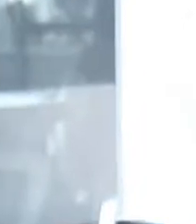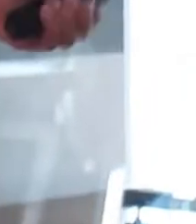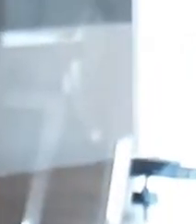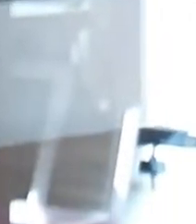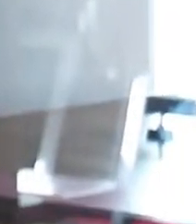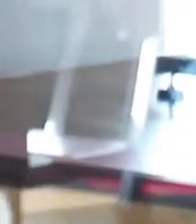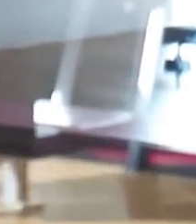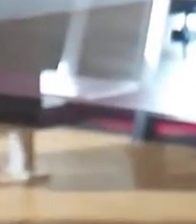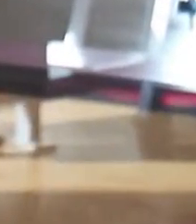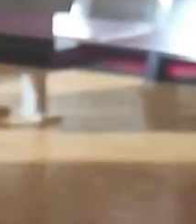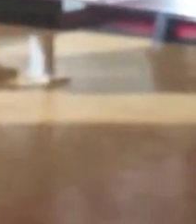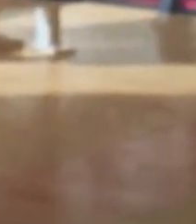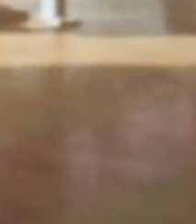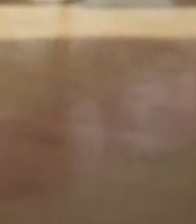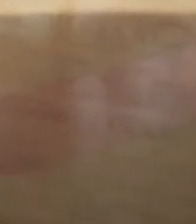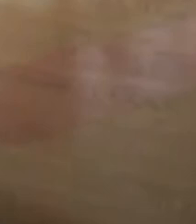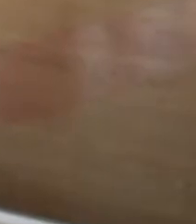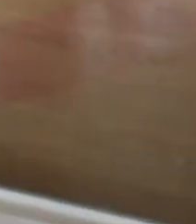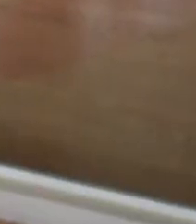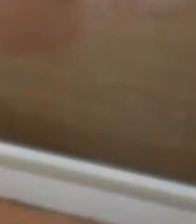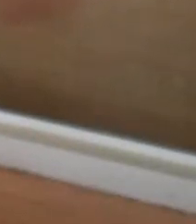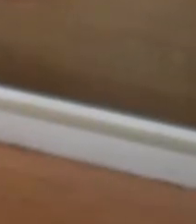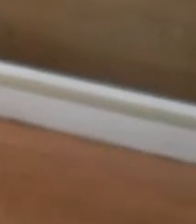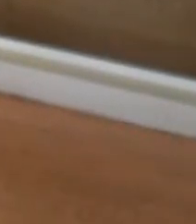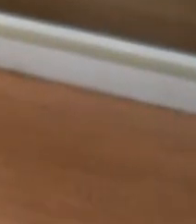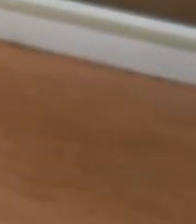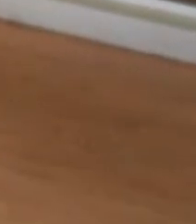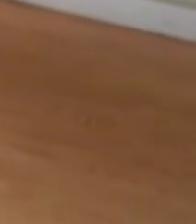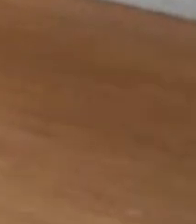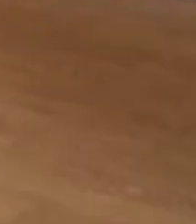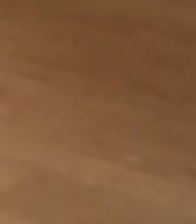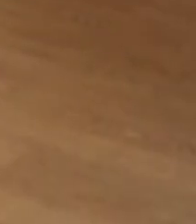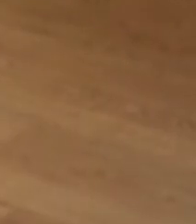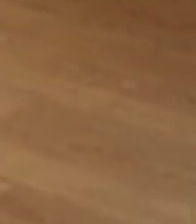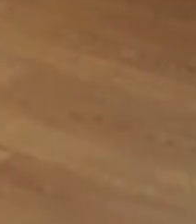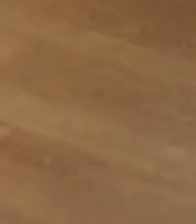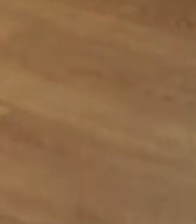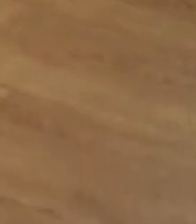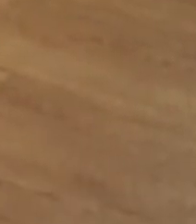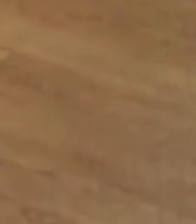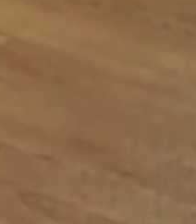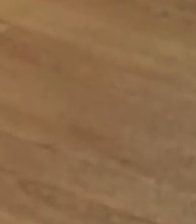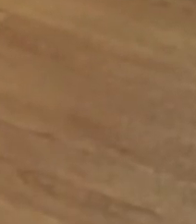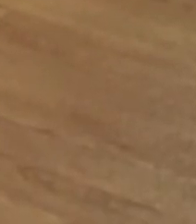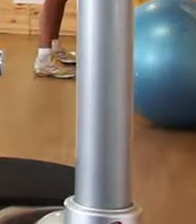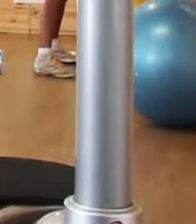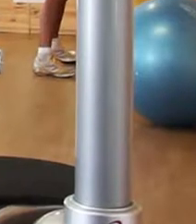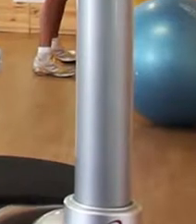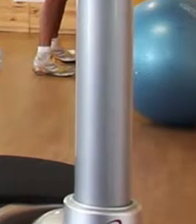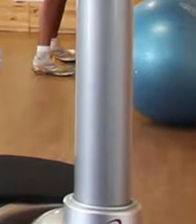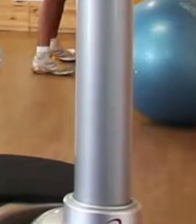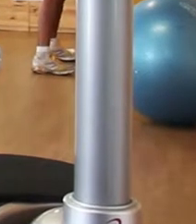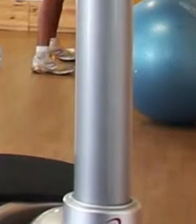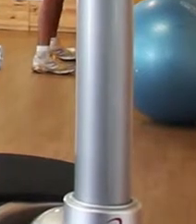Un segundo más, un segundo menos. Es un kilómetro más, un kilómetro menos.